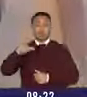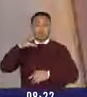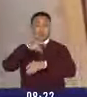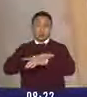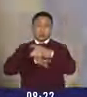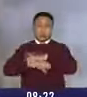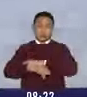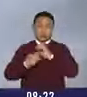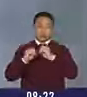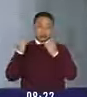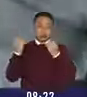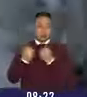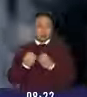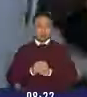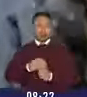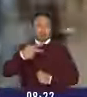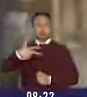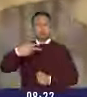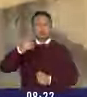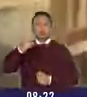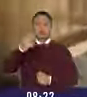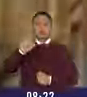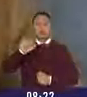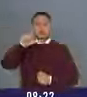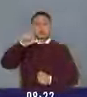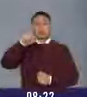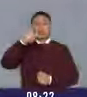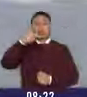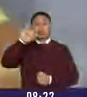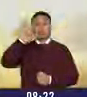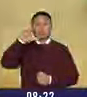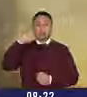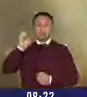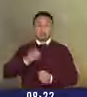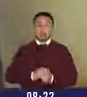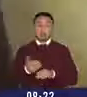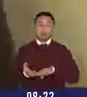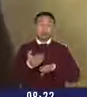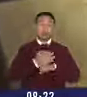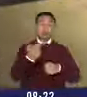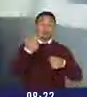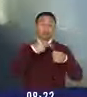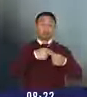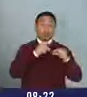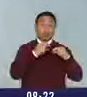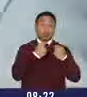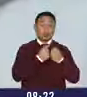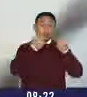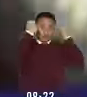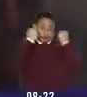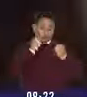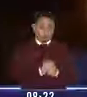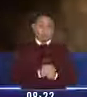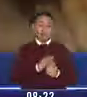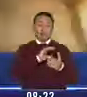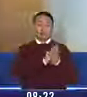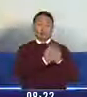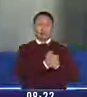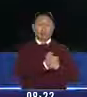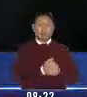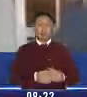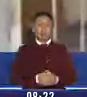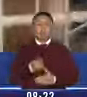de la organización delictiva Chone Killers, quienes habrían participado en los atentados terroristas del pasado mes de noviembre.